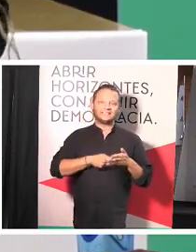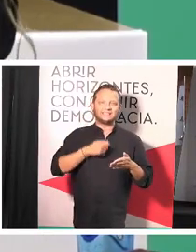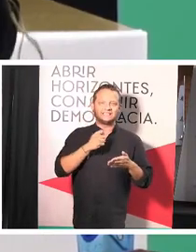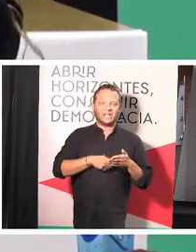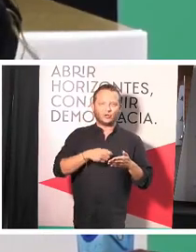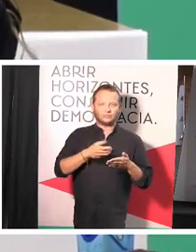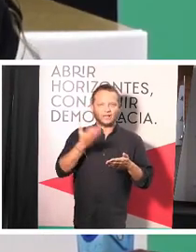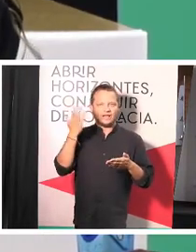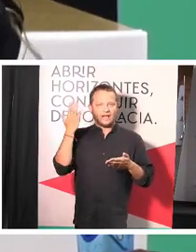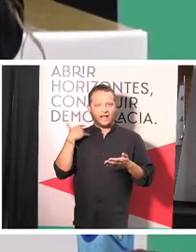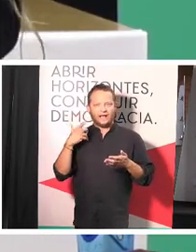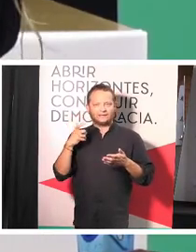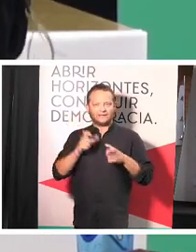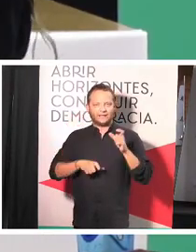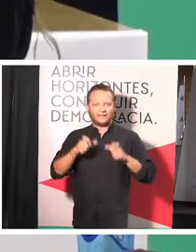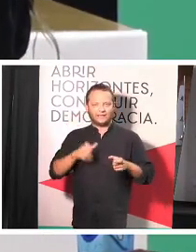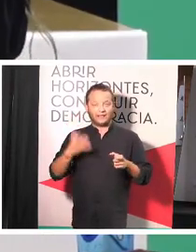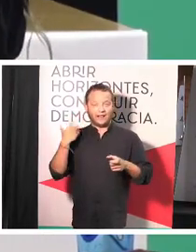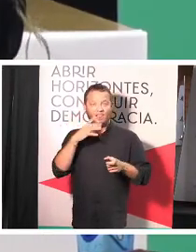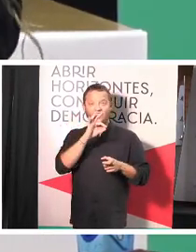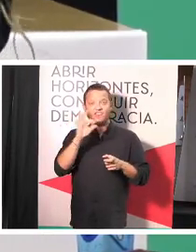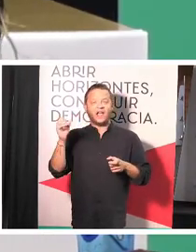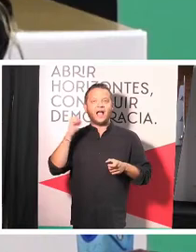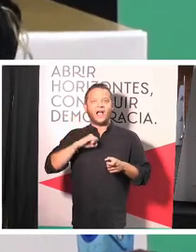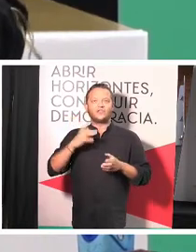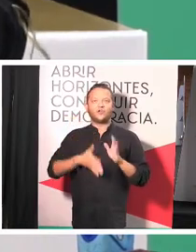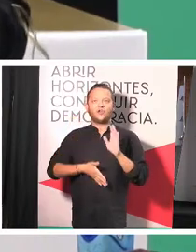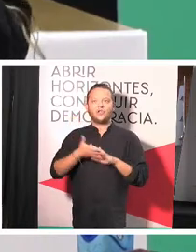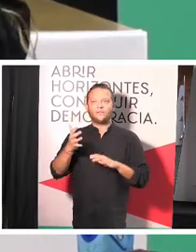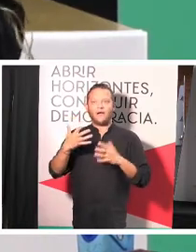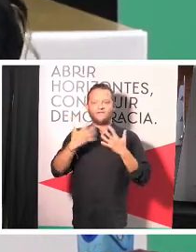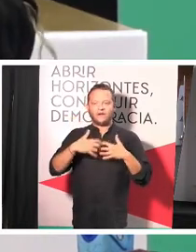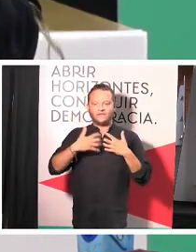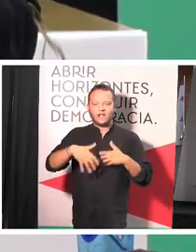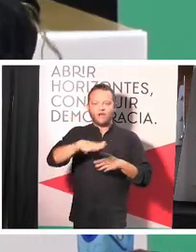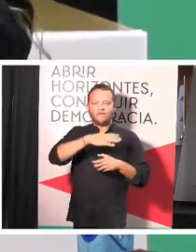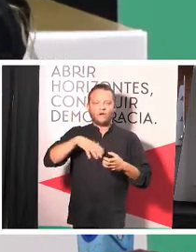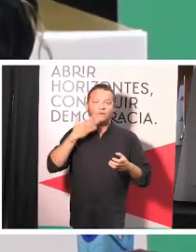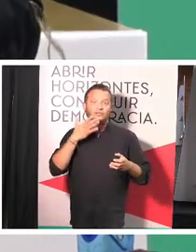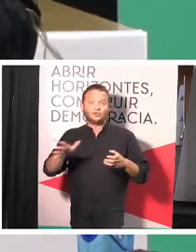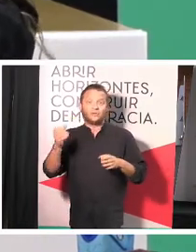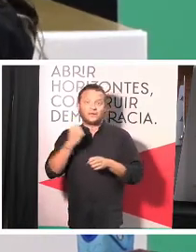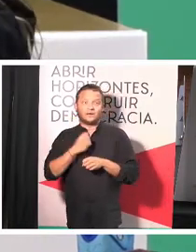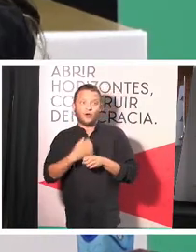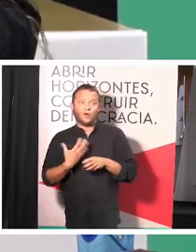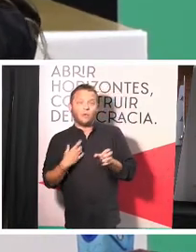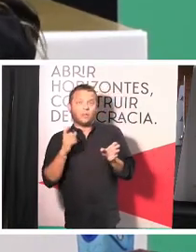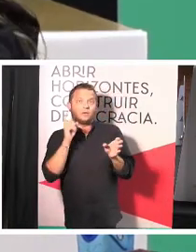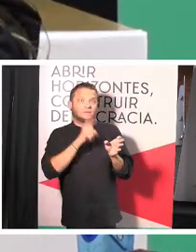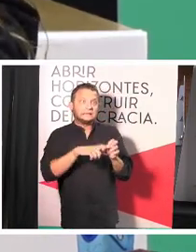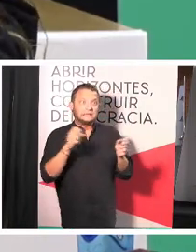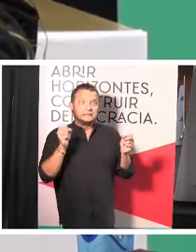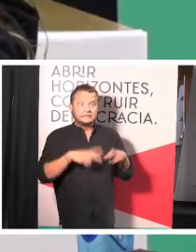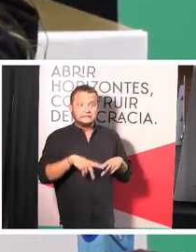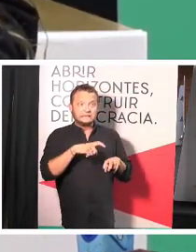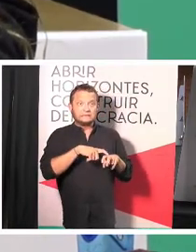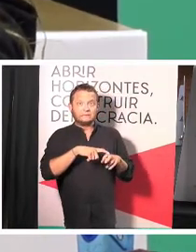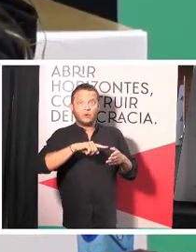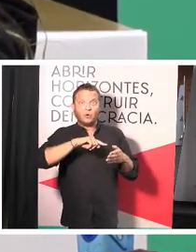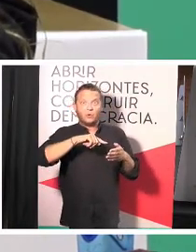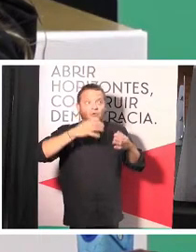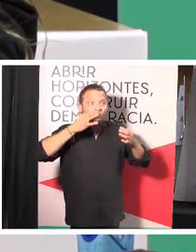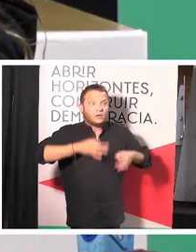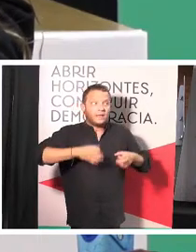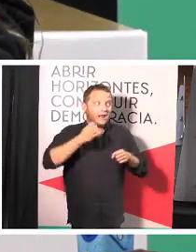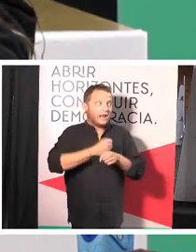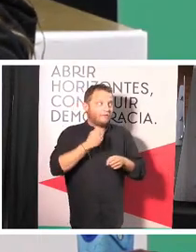XXI, cómo antes la gente iba hace 100 años afuera de una fábrica a ver si sobraba trabajo y podía trabajar sin ningún tipo de